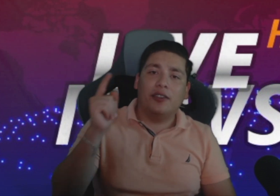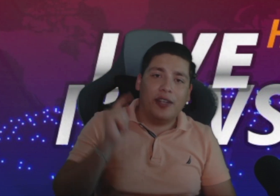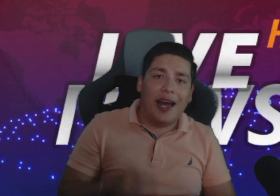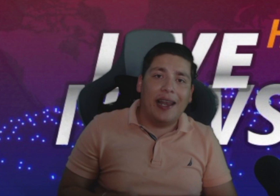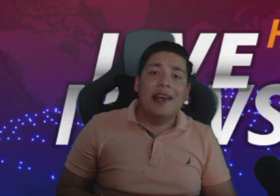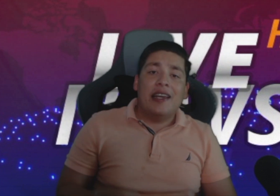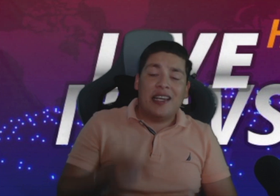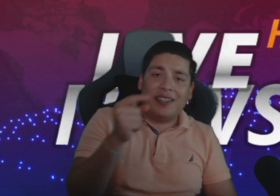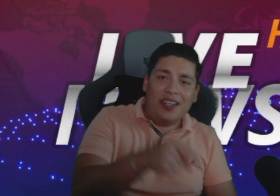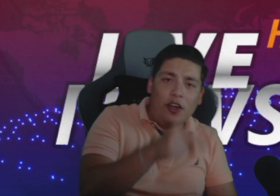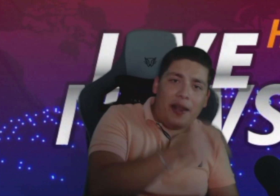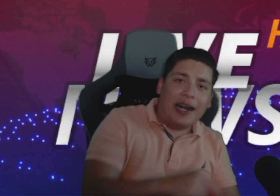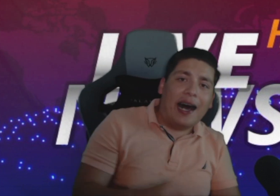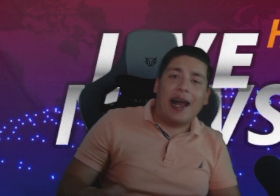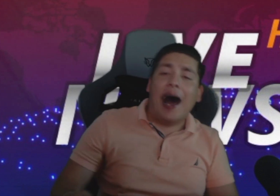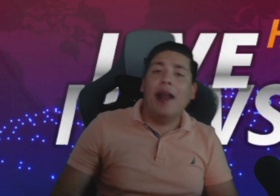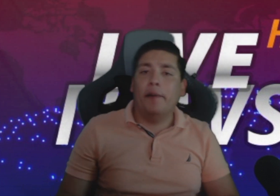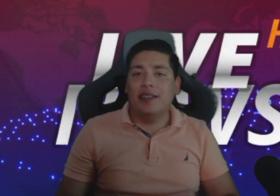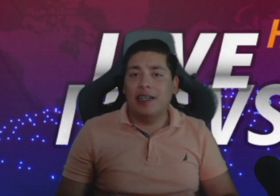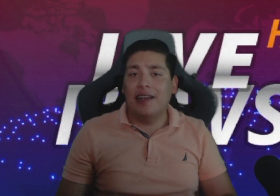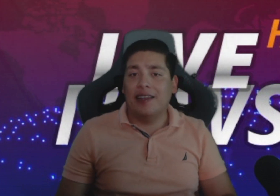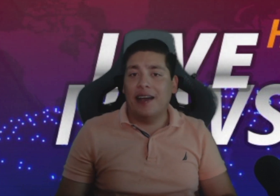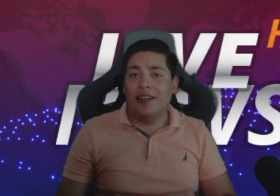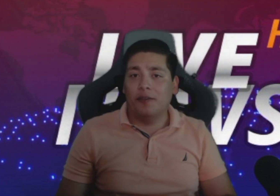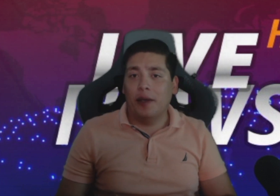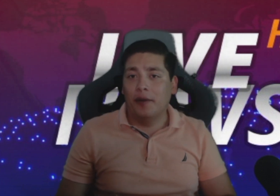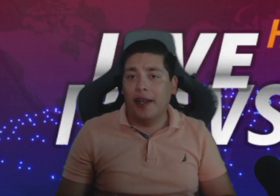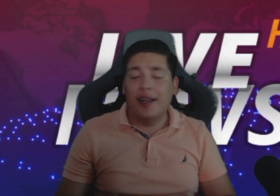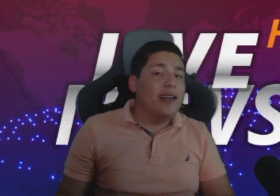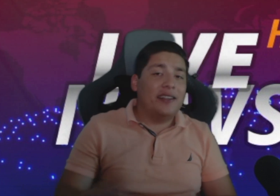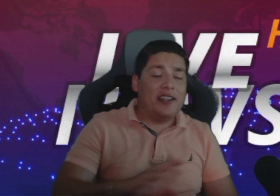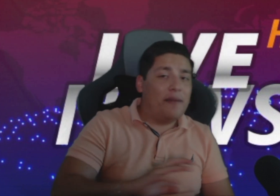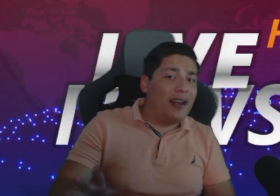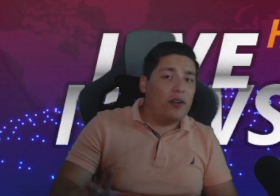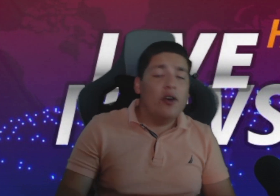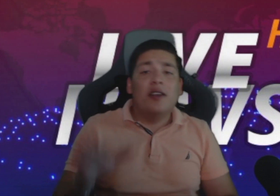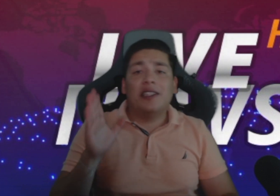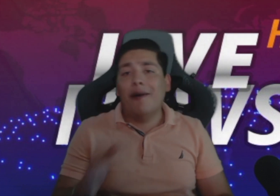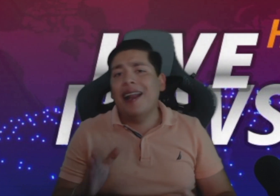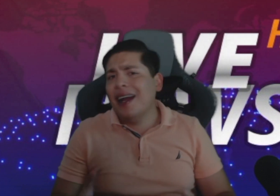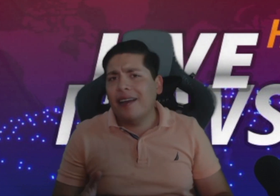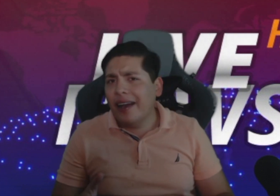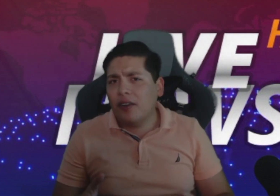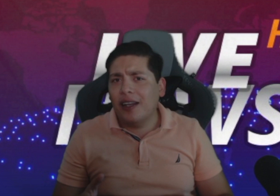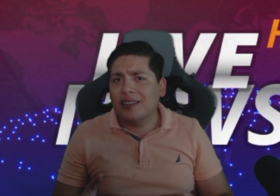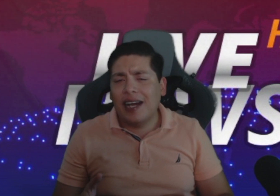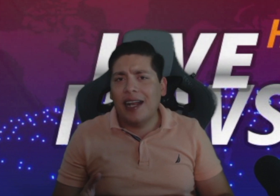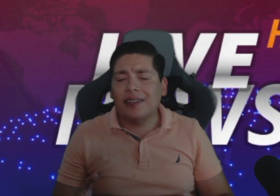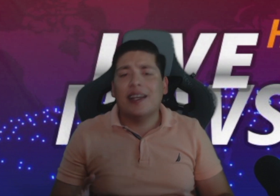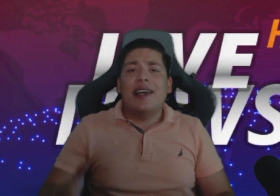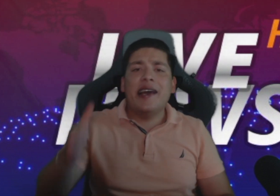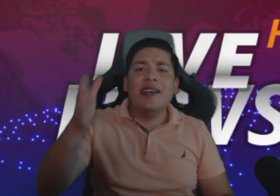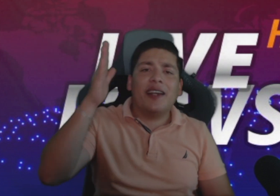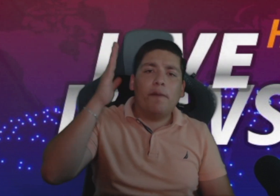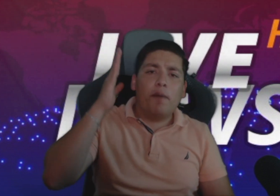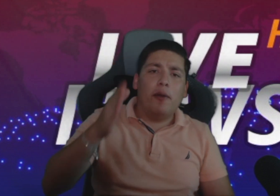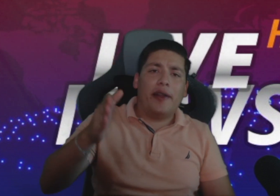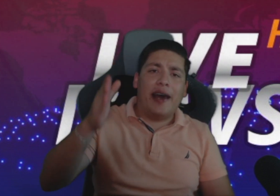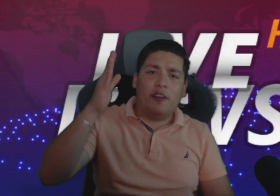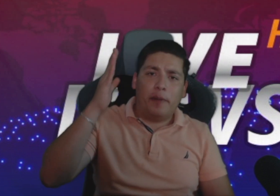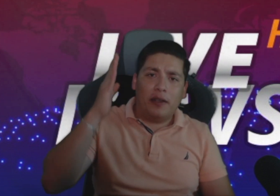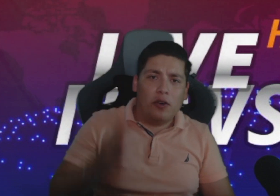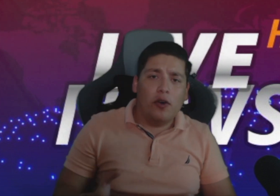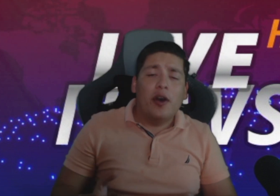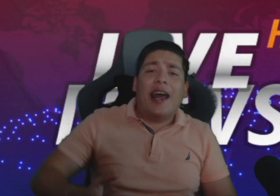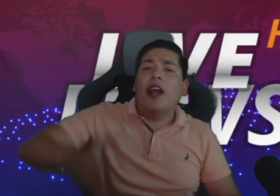paro nacional y así doblegar al presidente Andrés Manuel. Sin embargo, se van a quedar con las ganas, y es que el pueblo